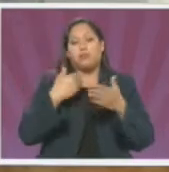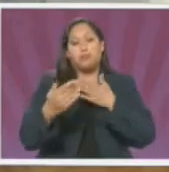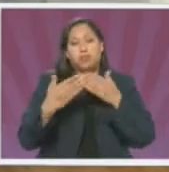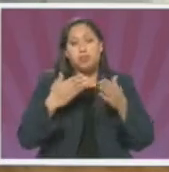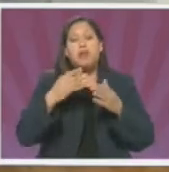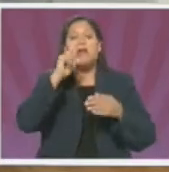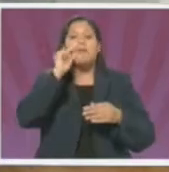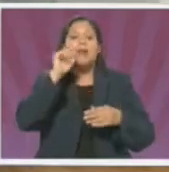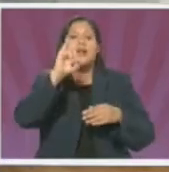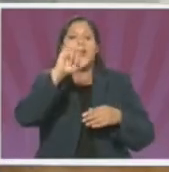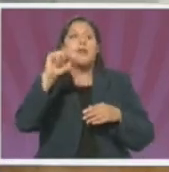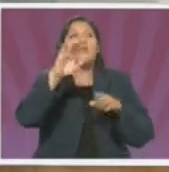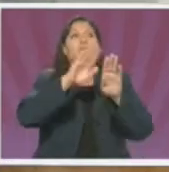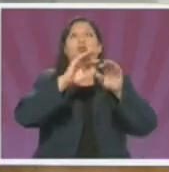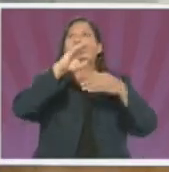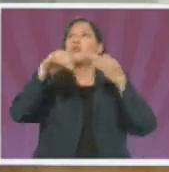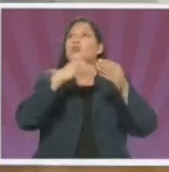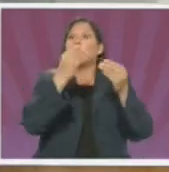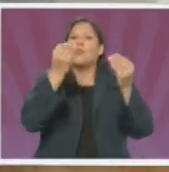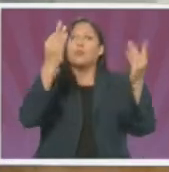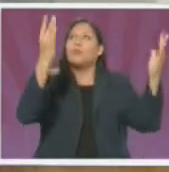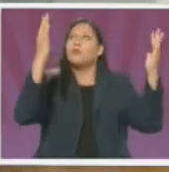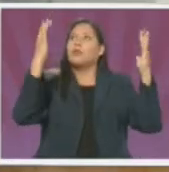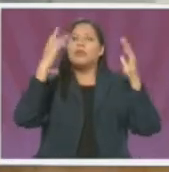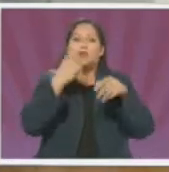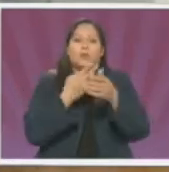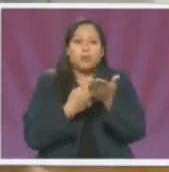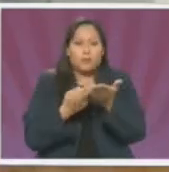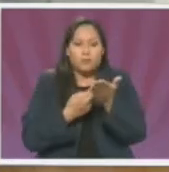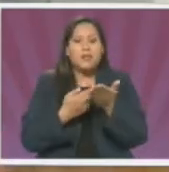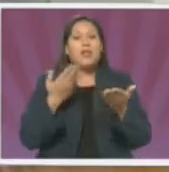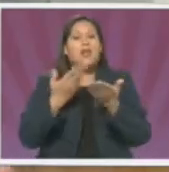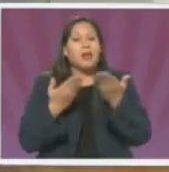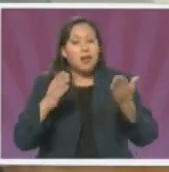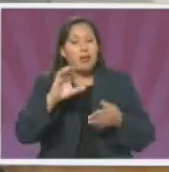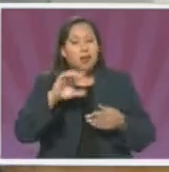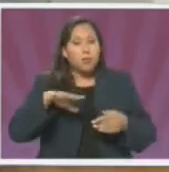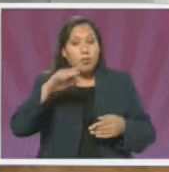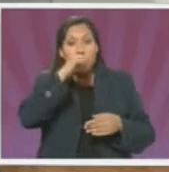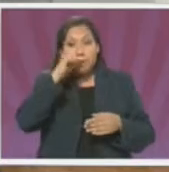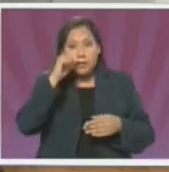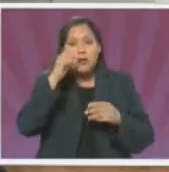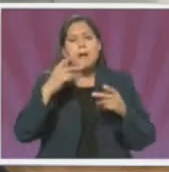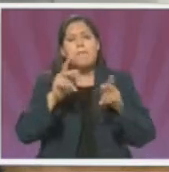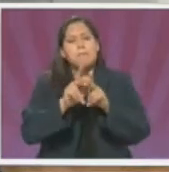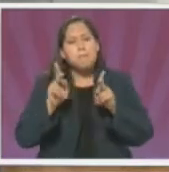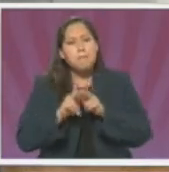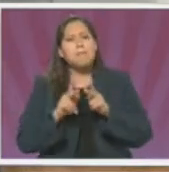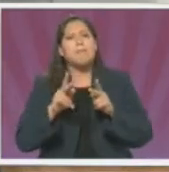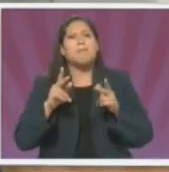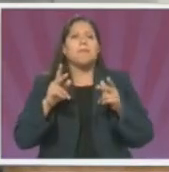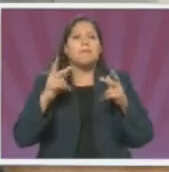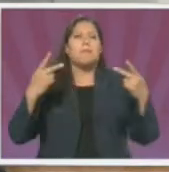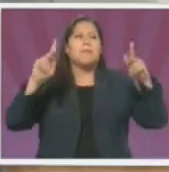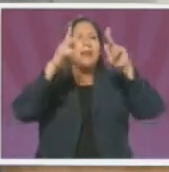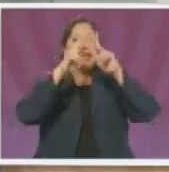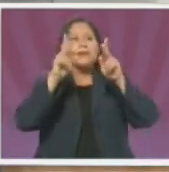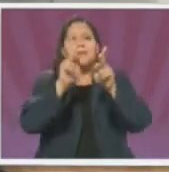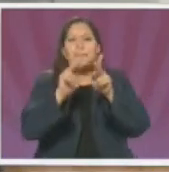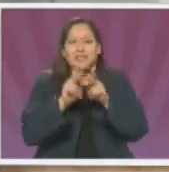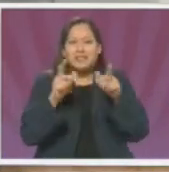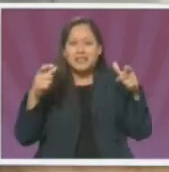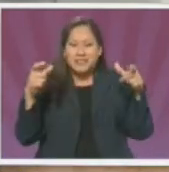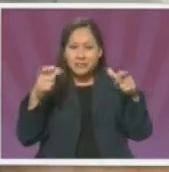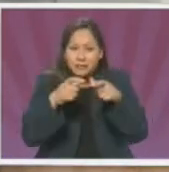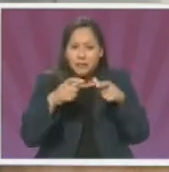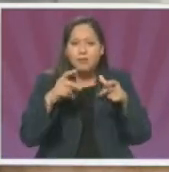durante el Porfiriato, y se puede ver en la actualidad la colonia Juárez con sus plazas, con sus palacetes, con sus parques, asemeja o